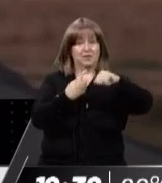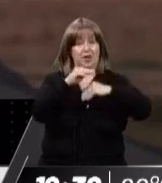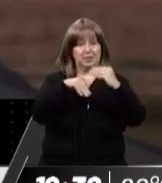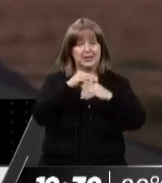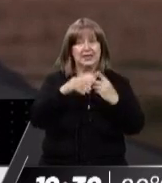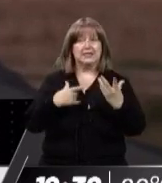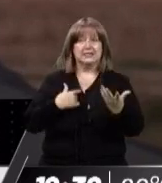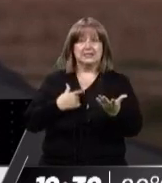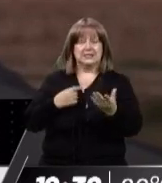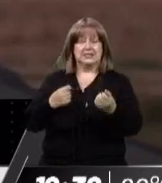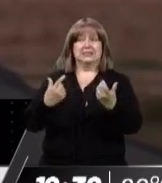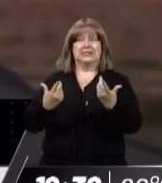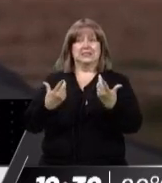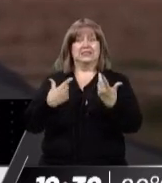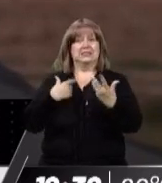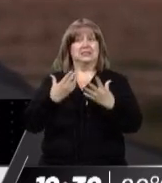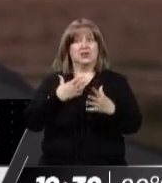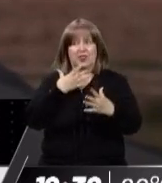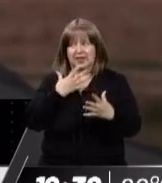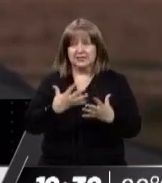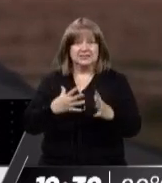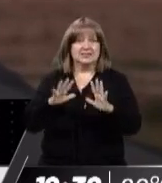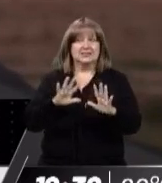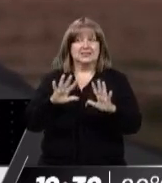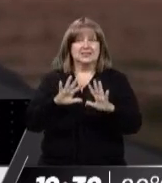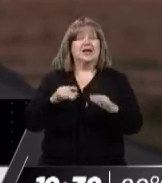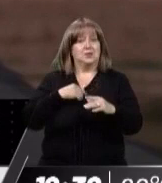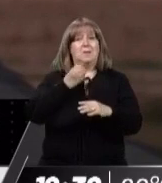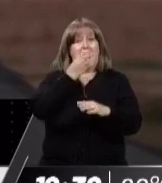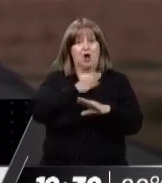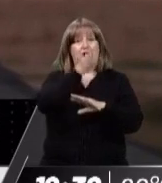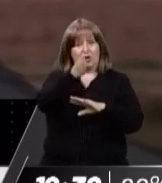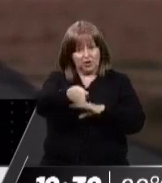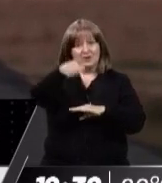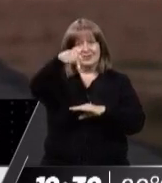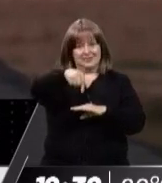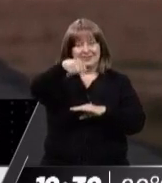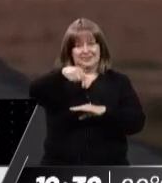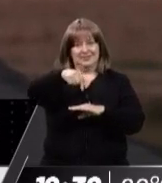productiva en esta sociedad, me he convertido en una buena madre, soy una persona confiable,